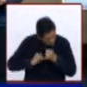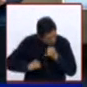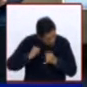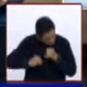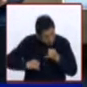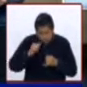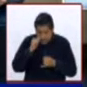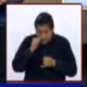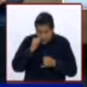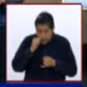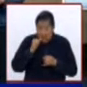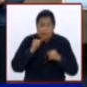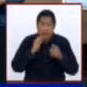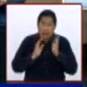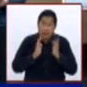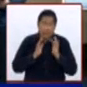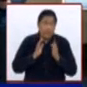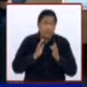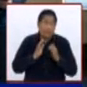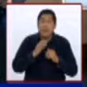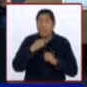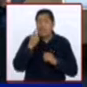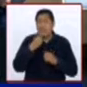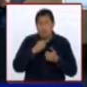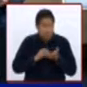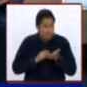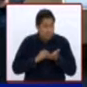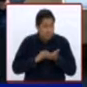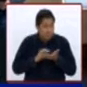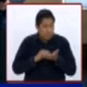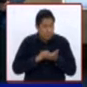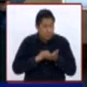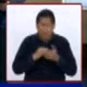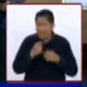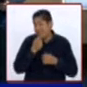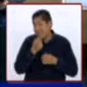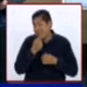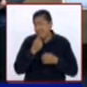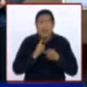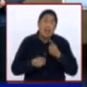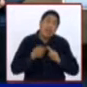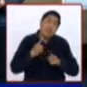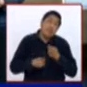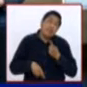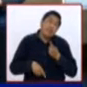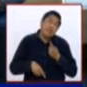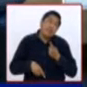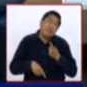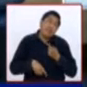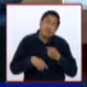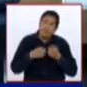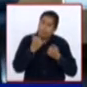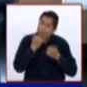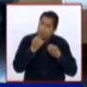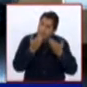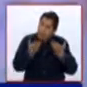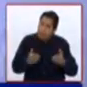El último dato que se tiene a través de una publicación que ella había hecho es que se estaba divirtiendo con sus amigas. Vamos a entrar en detalle, por